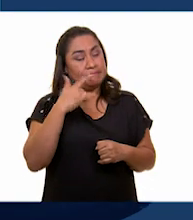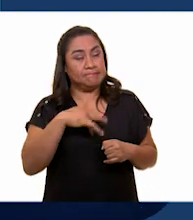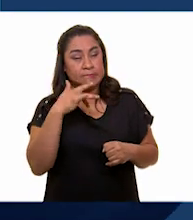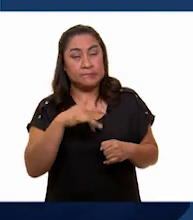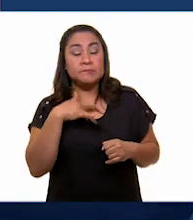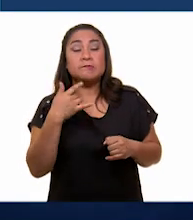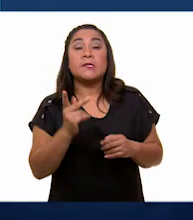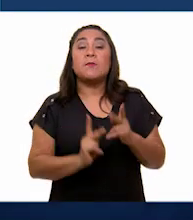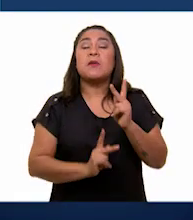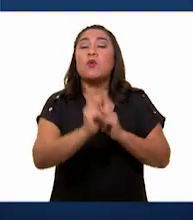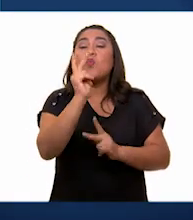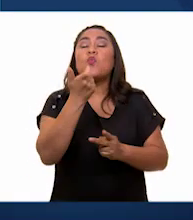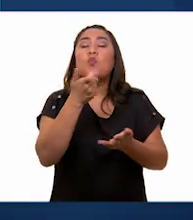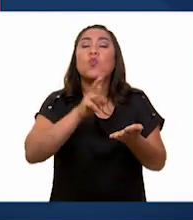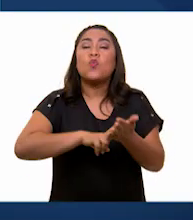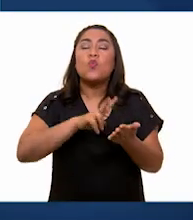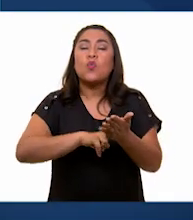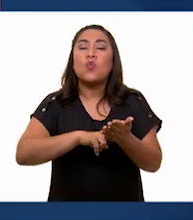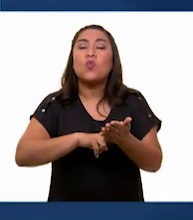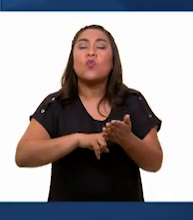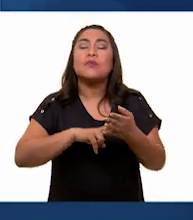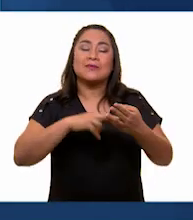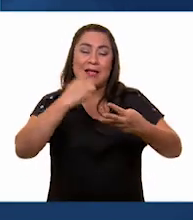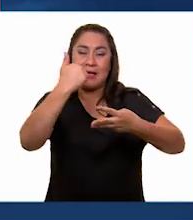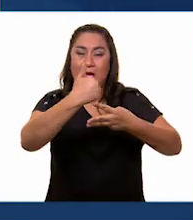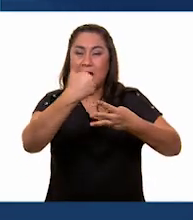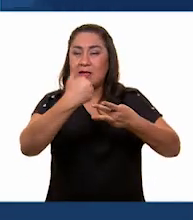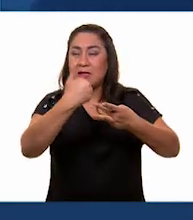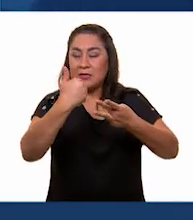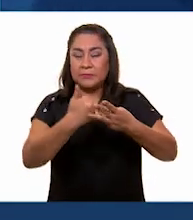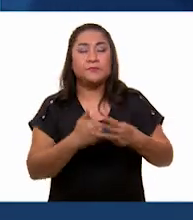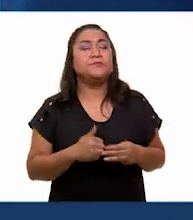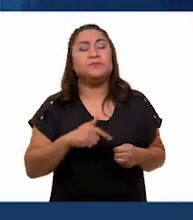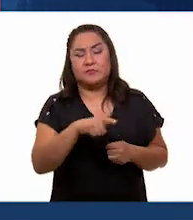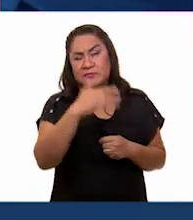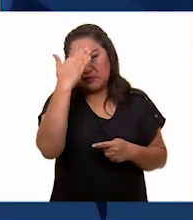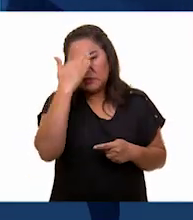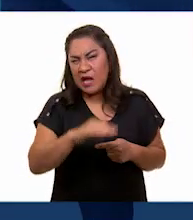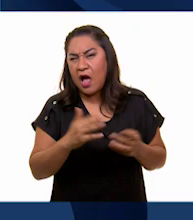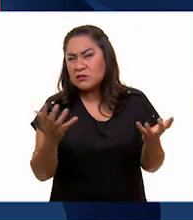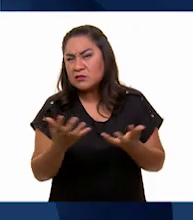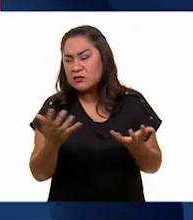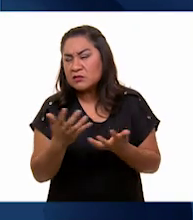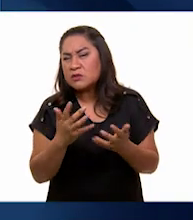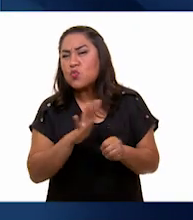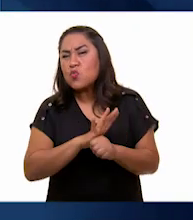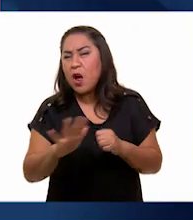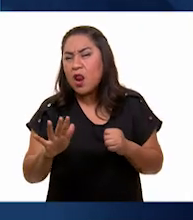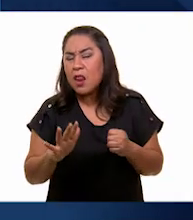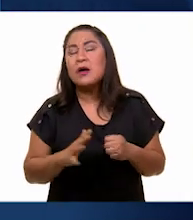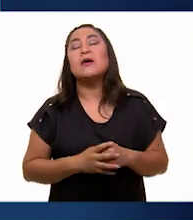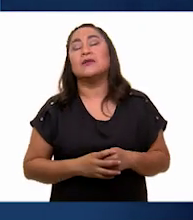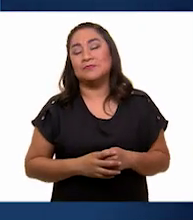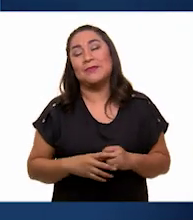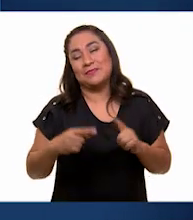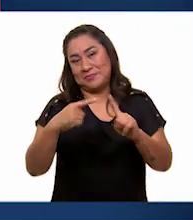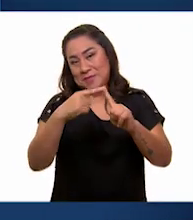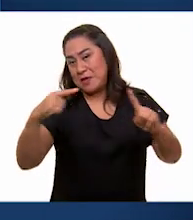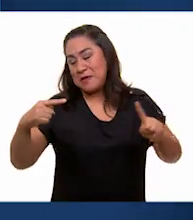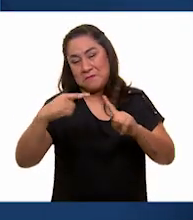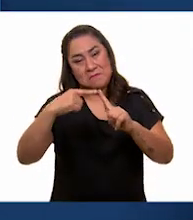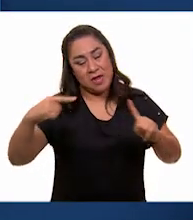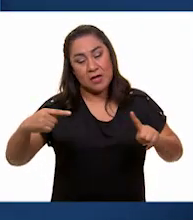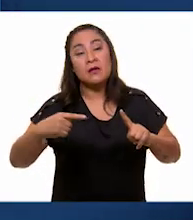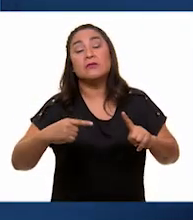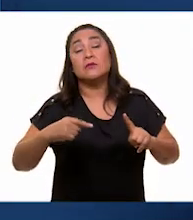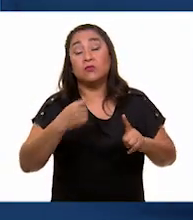el precio de una planta cactácea en cada invernadero. Agustín, ¿sabes qué operación tenemos que realizar? Sí, divisiones. Hay